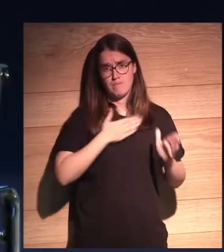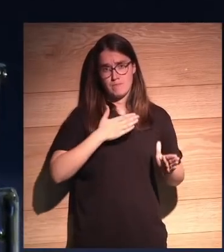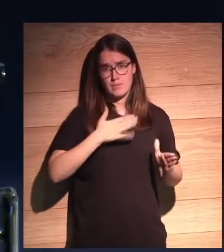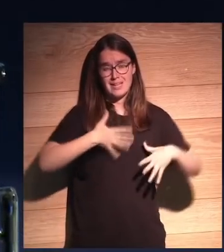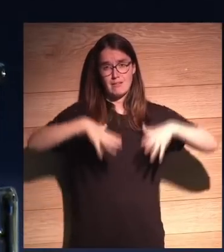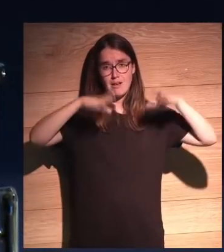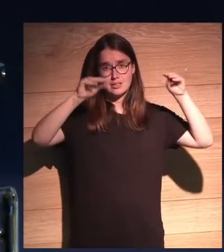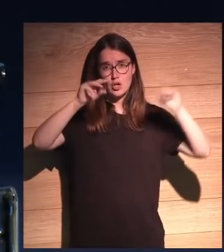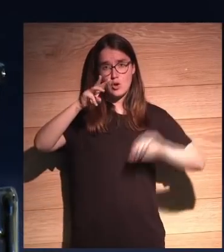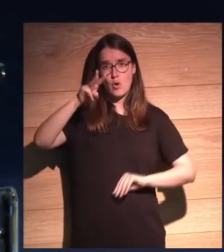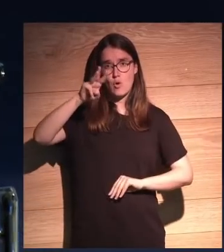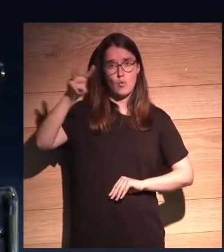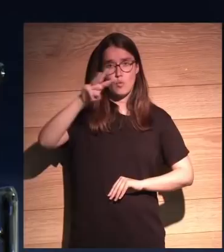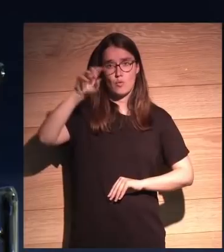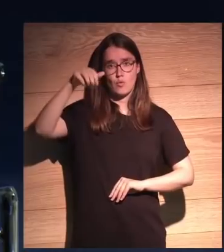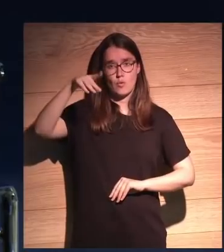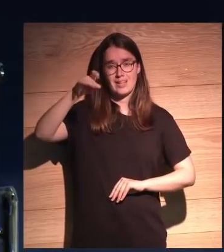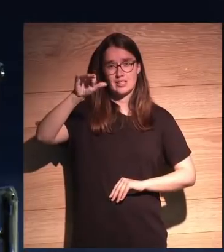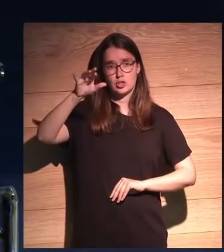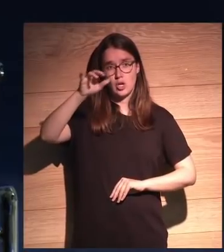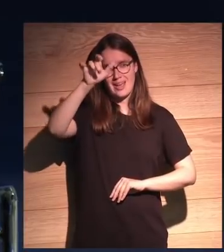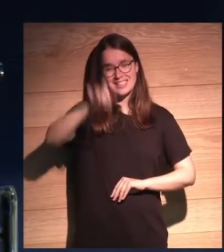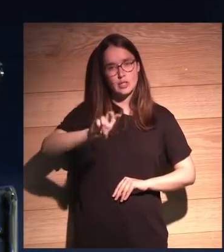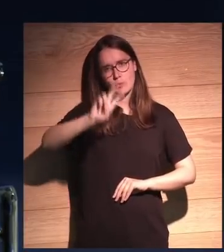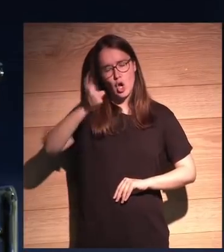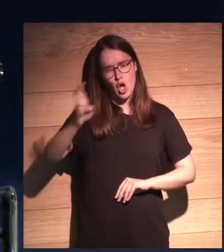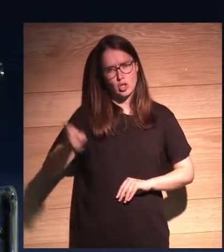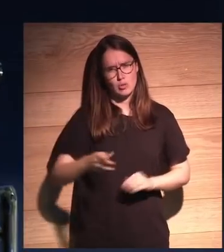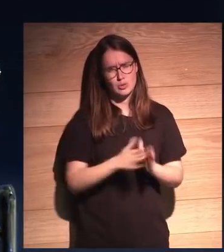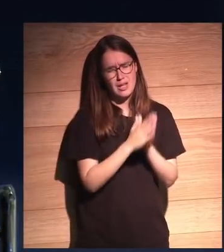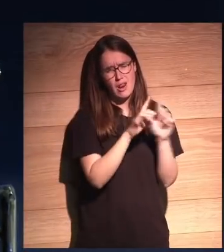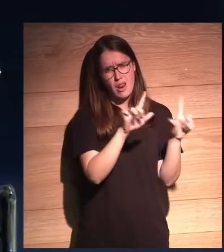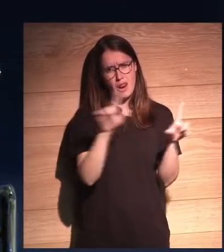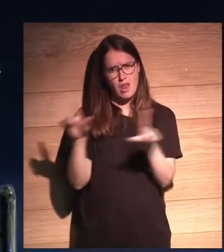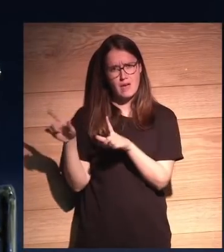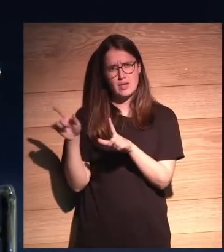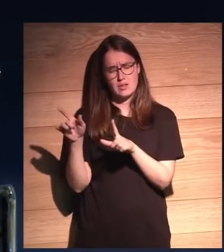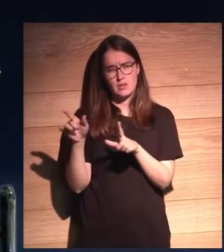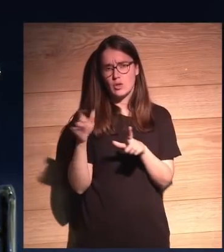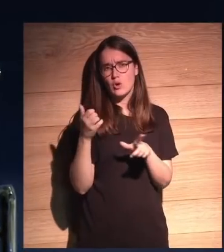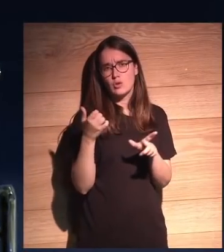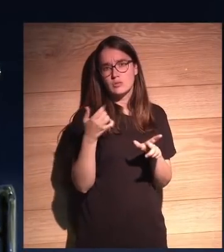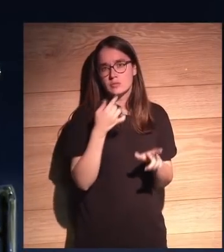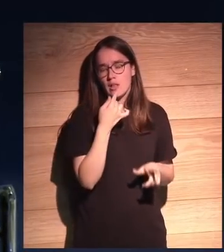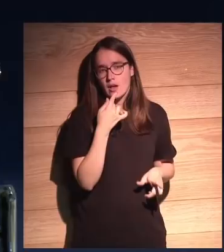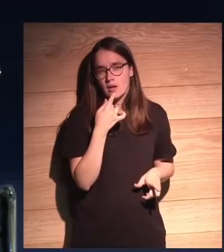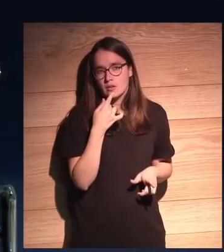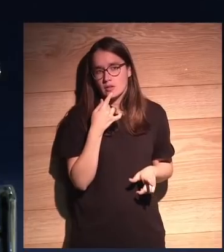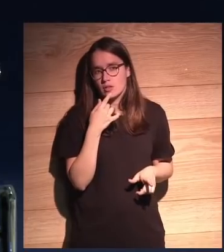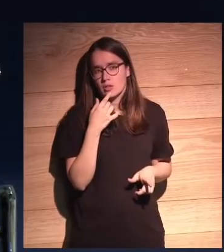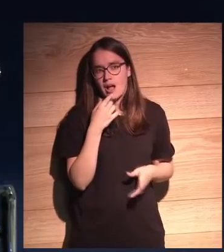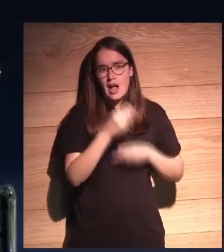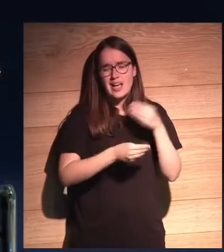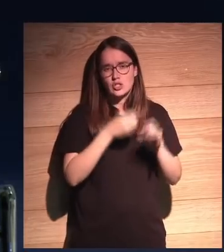Windsor. No este en concreto, pero mucha obra de Artemisia estaba considerada obra de